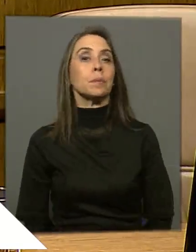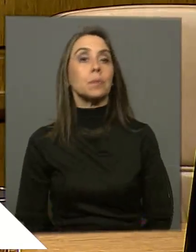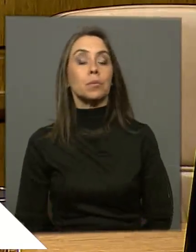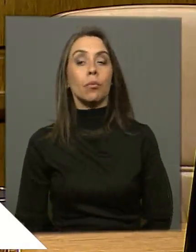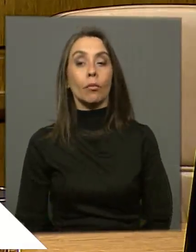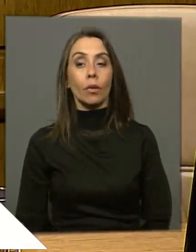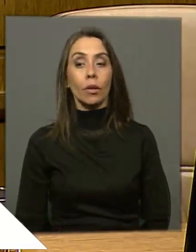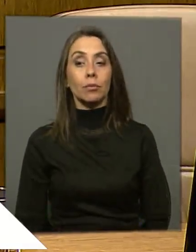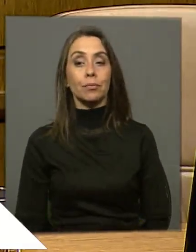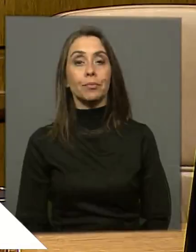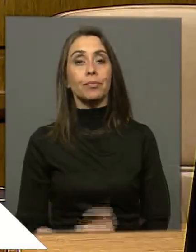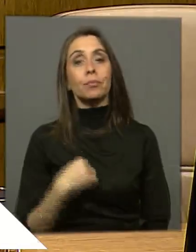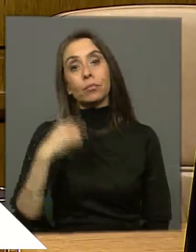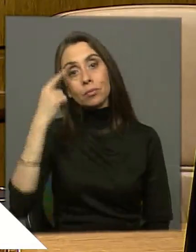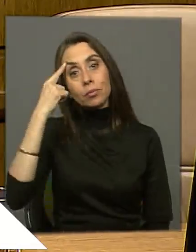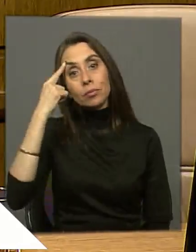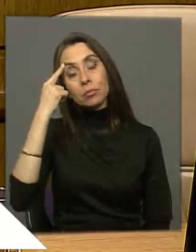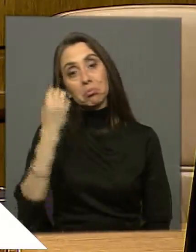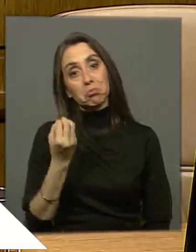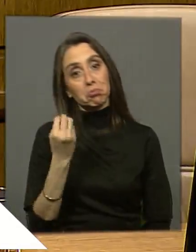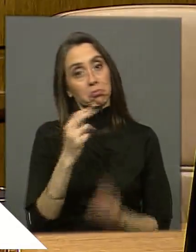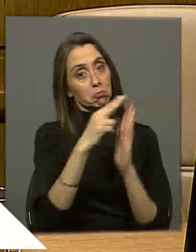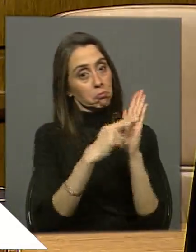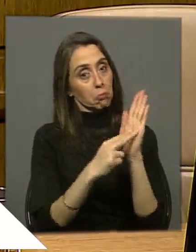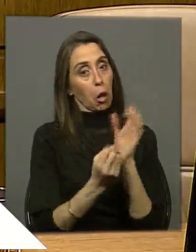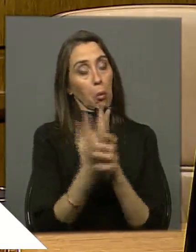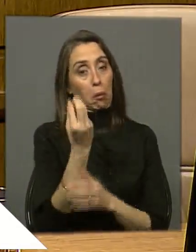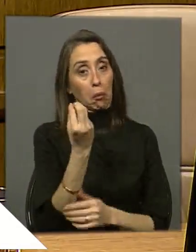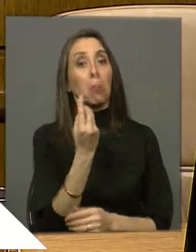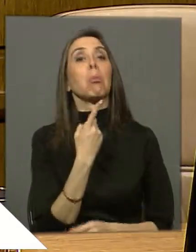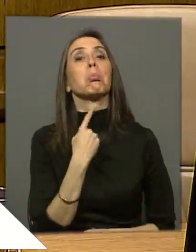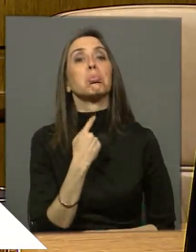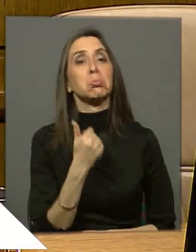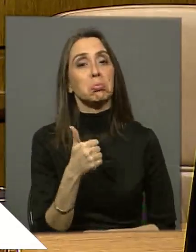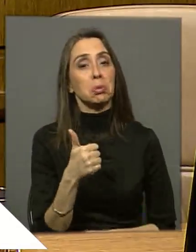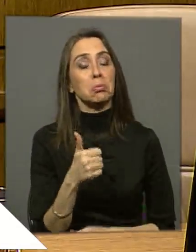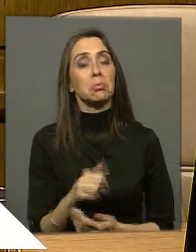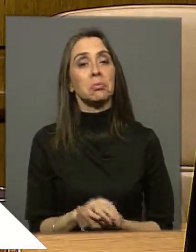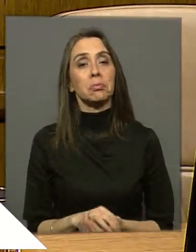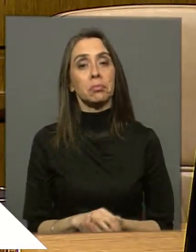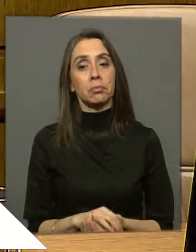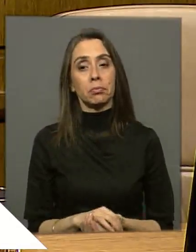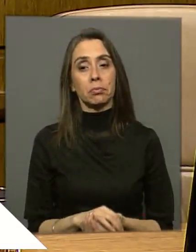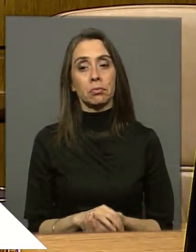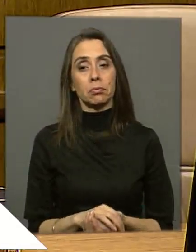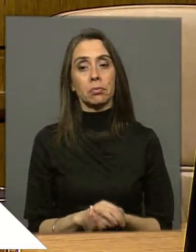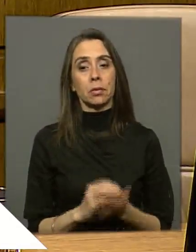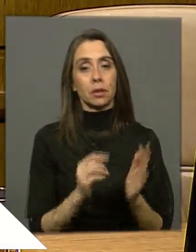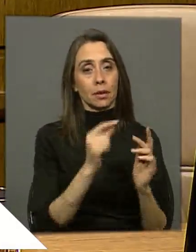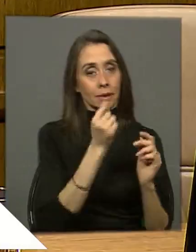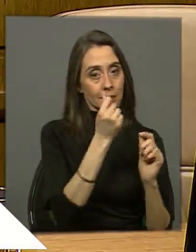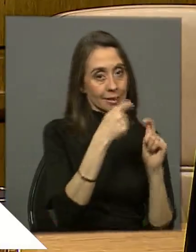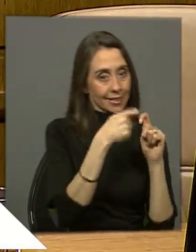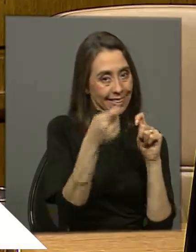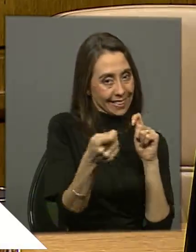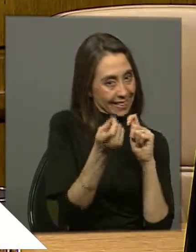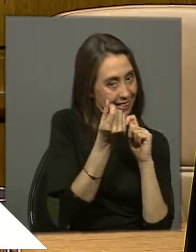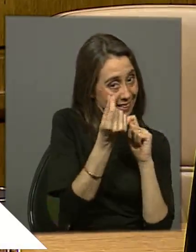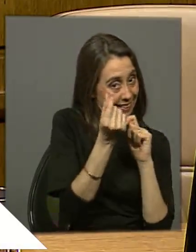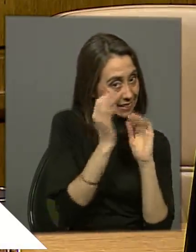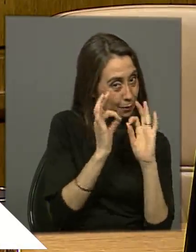También me parece una novedad interesante el que haya considerado un incentivo especial